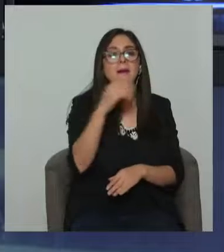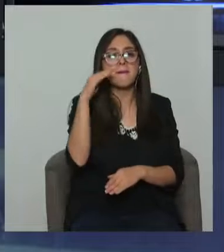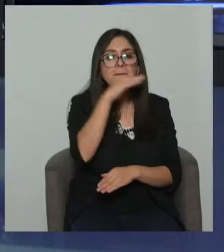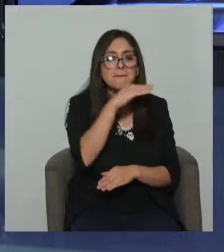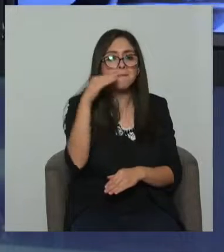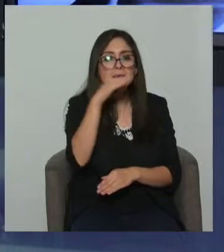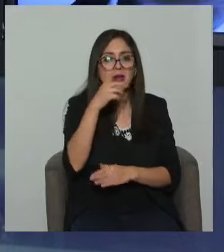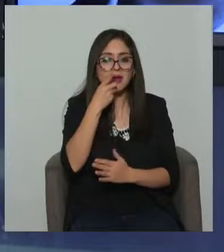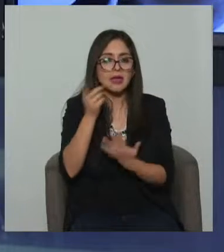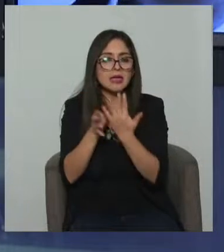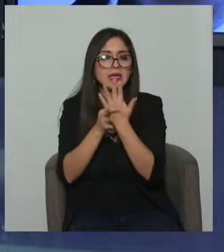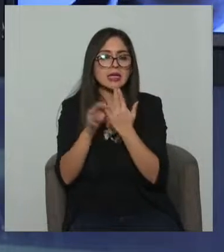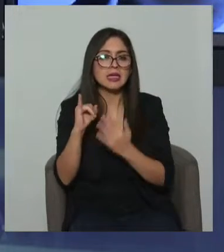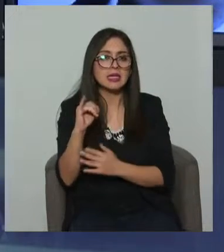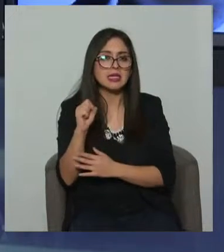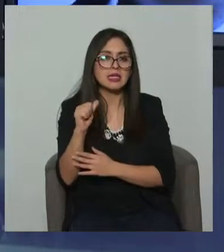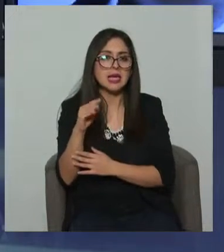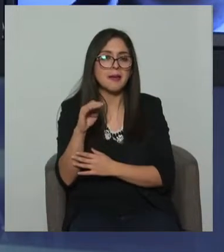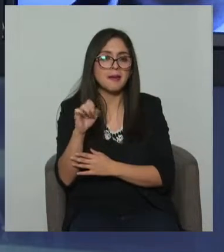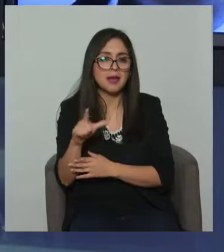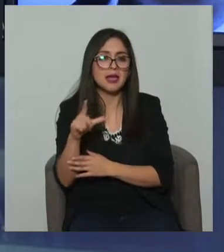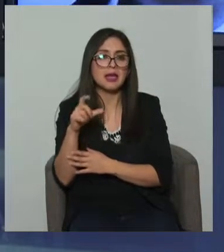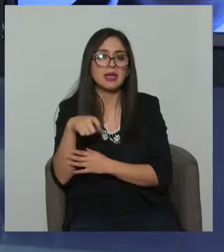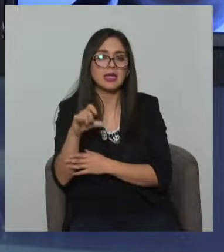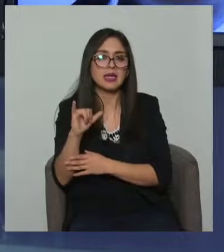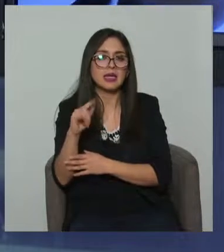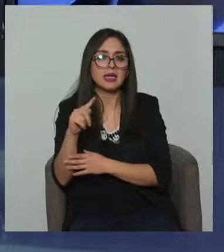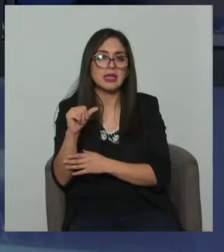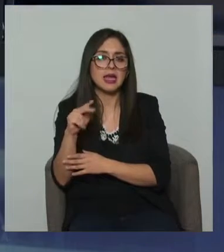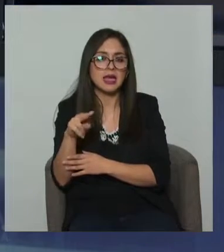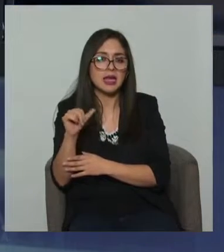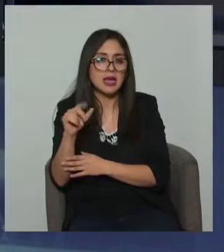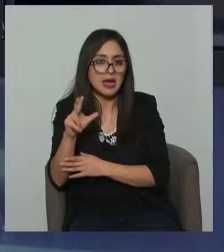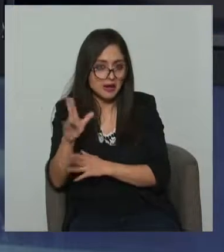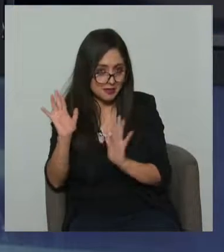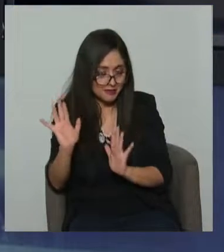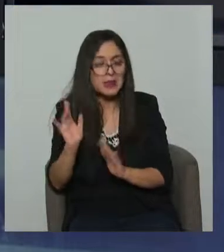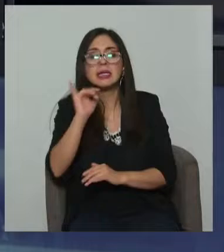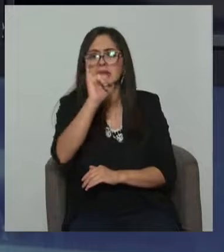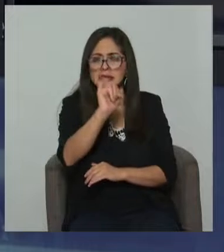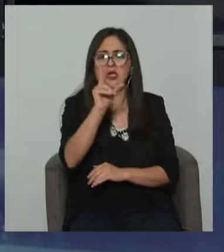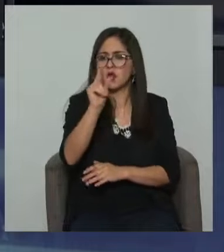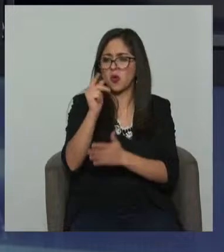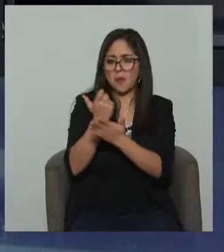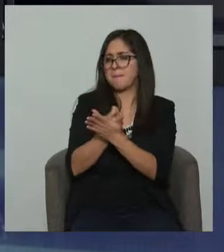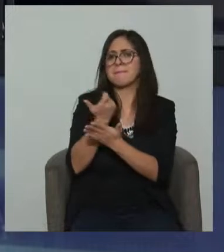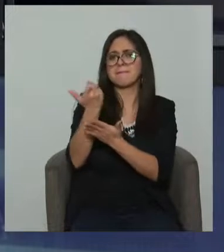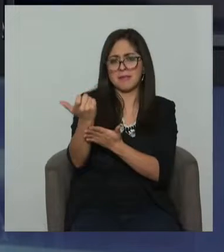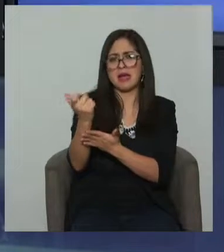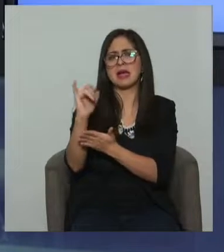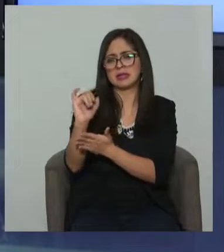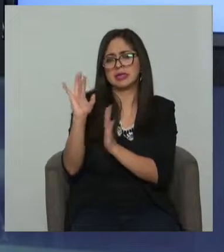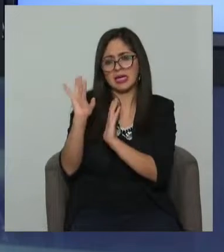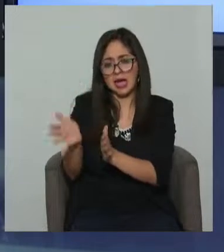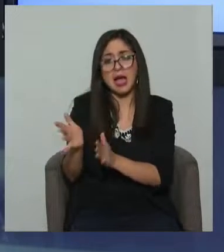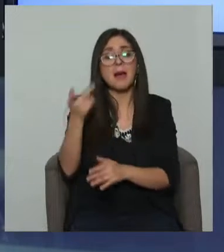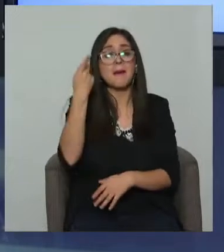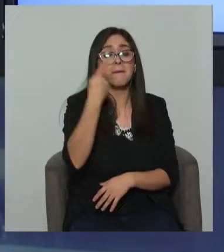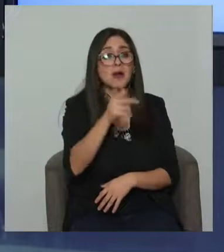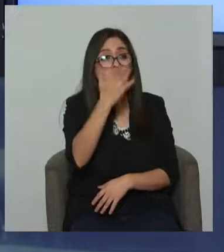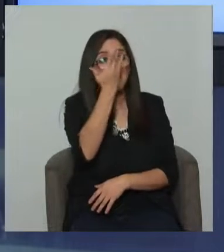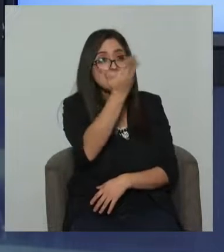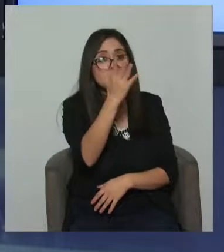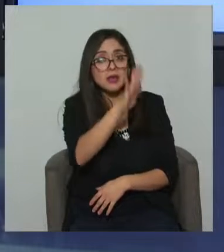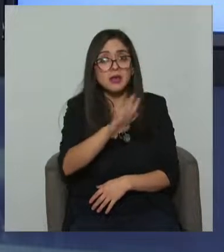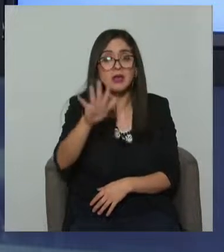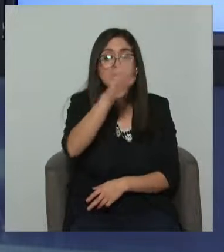que es en términos económicos, no se paga. Lo único que se le pide a la gente es que tenga el respeto por los actores y